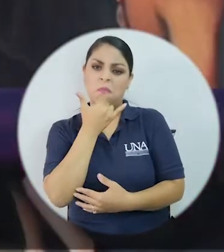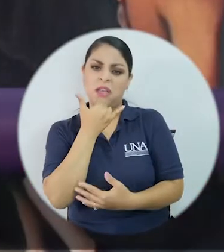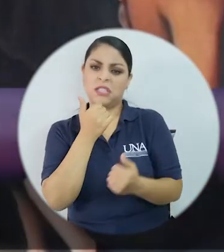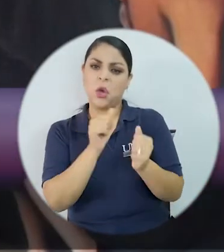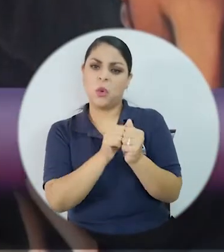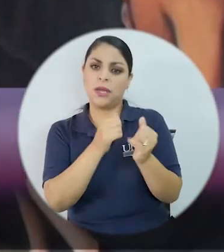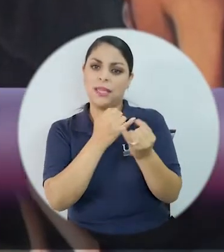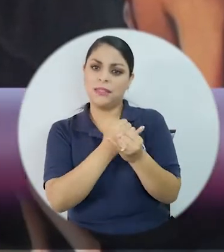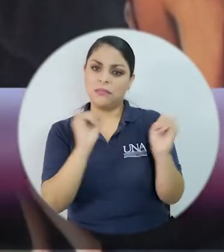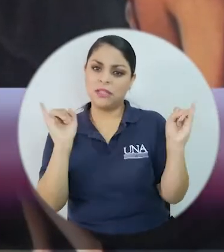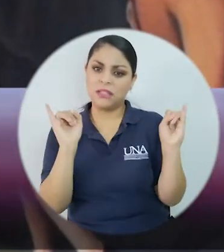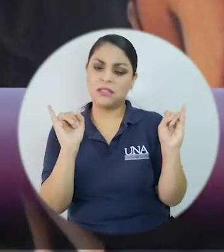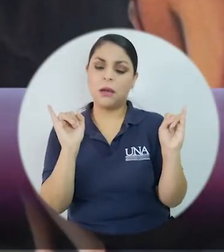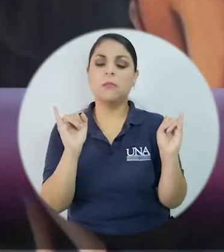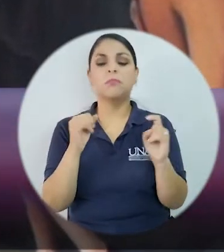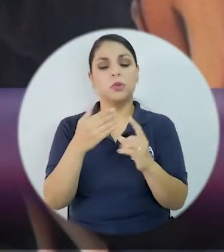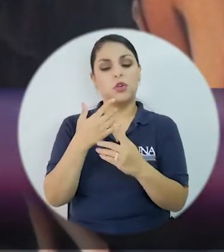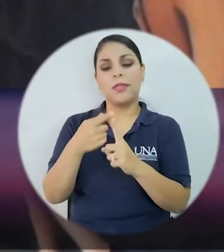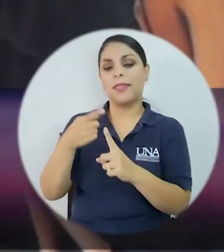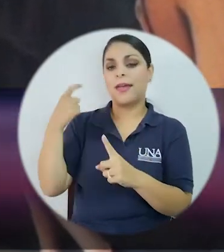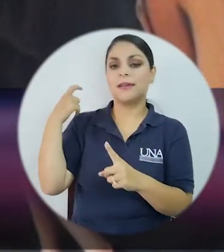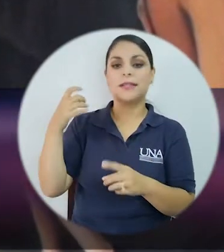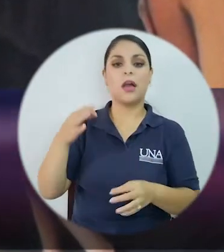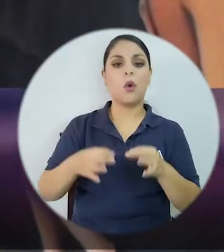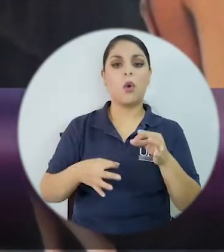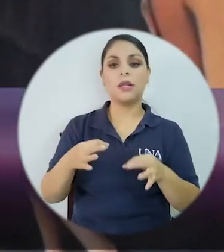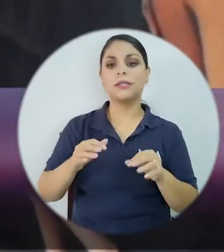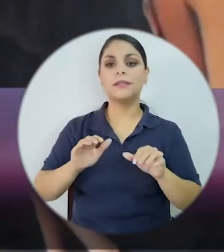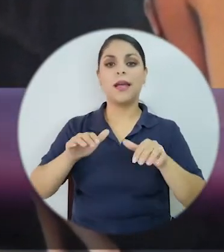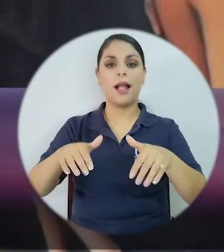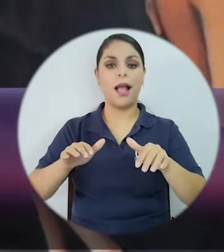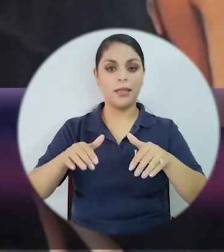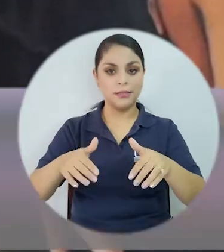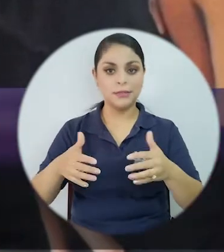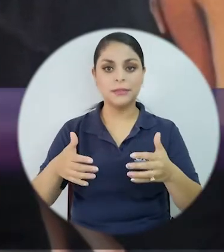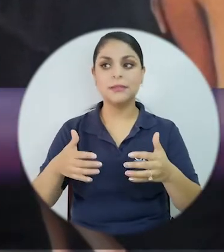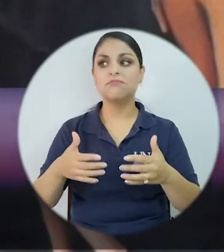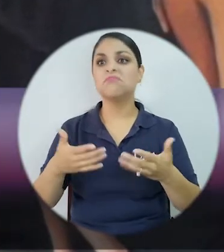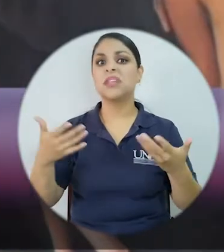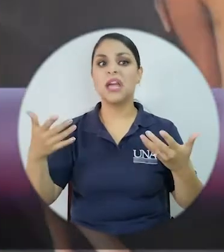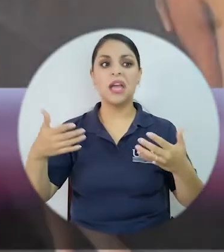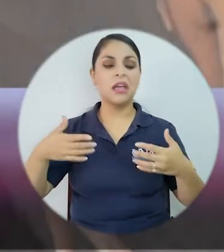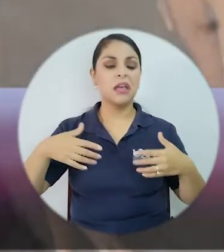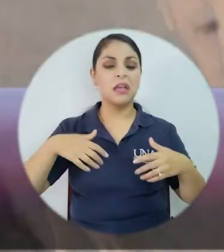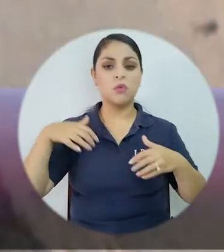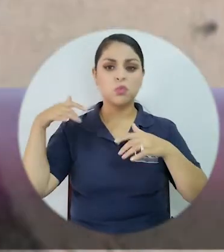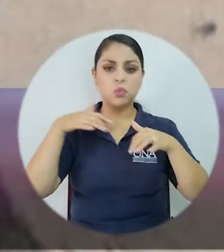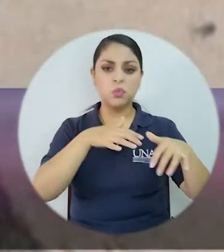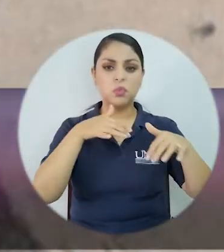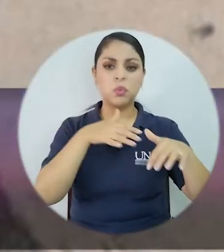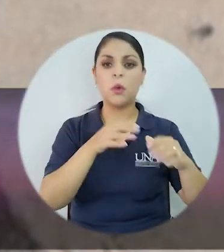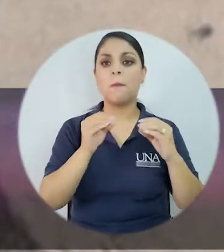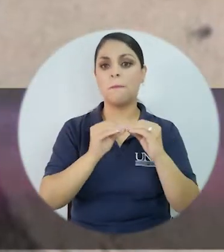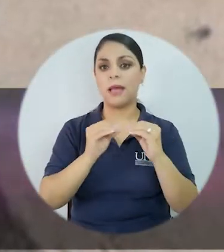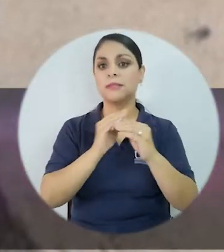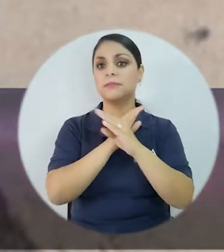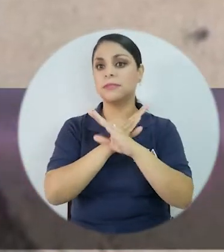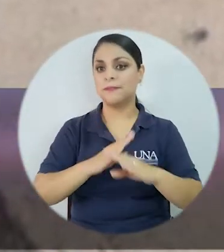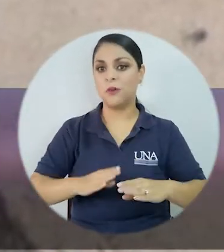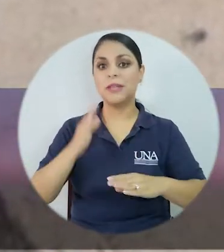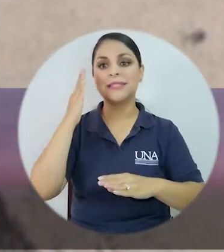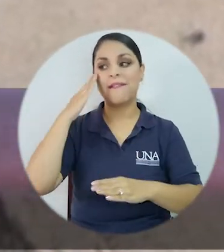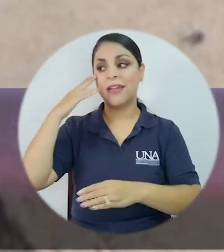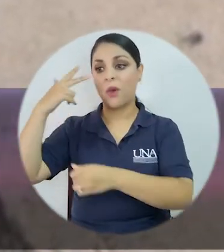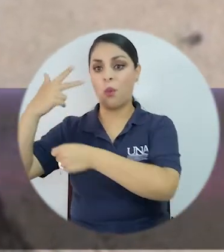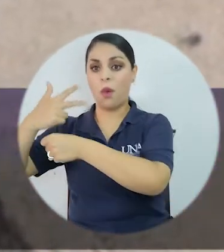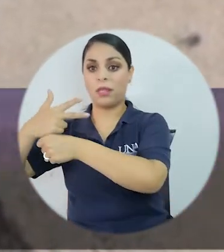el momento de la independencia, desde las Cortes de Cádiz y posterior? Para que el paso hubiera sido más pacífico, basta tener en cuenta